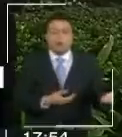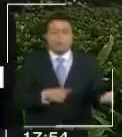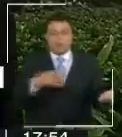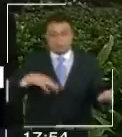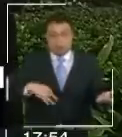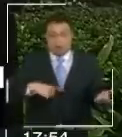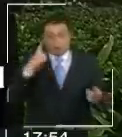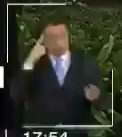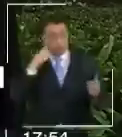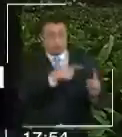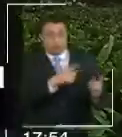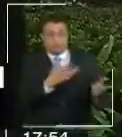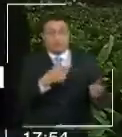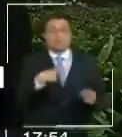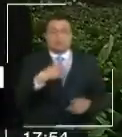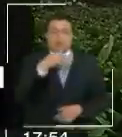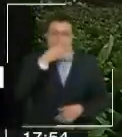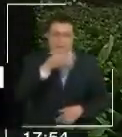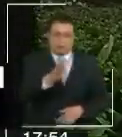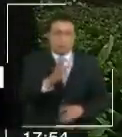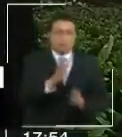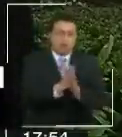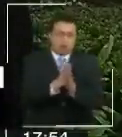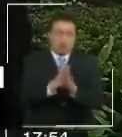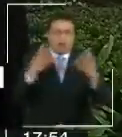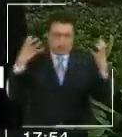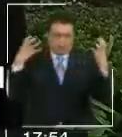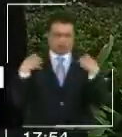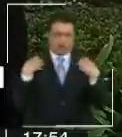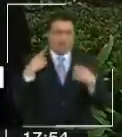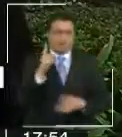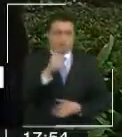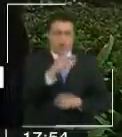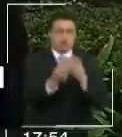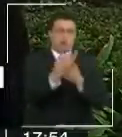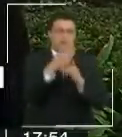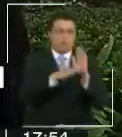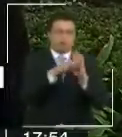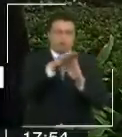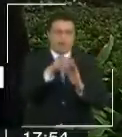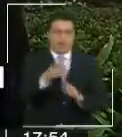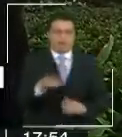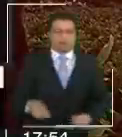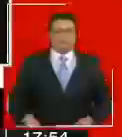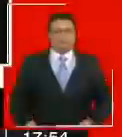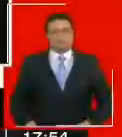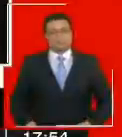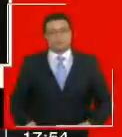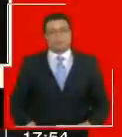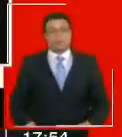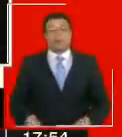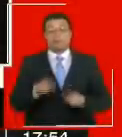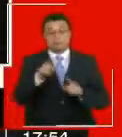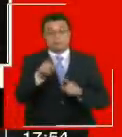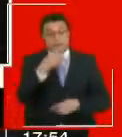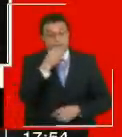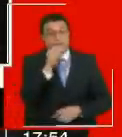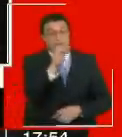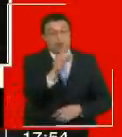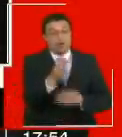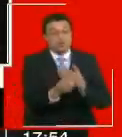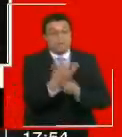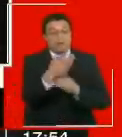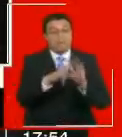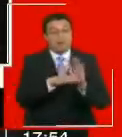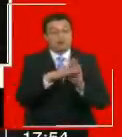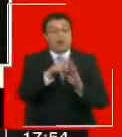ciudadanos y ciudadanas? Yo llamo a la responsabilidad a los dirigentes de la nueva mayoría. Diputado, y más allá de este llamado a la responsabilidad y